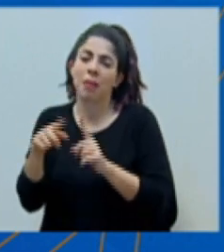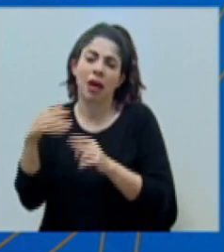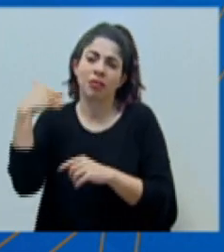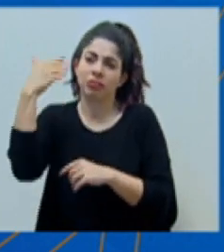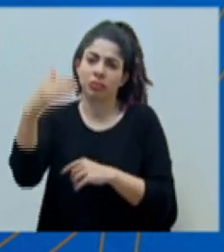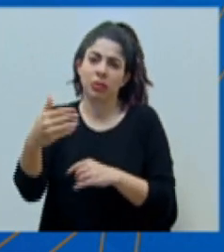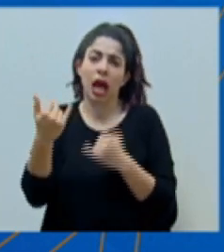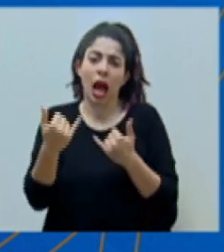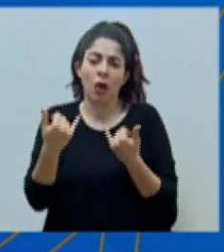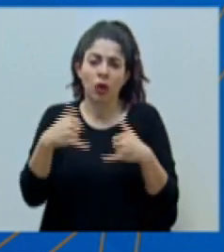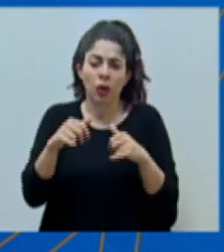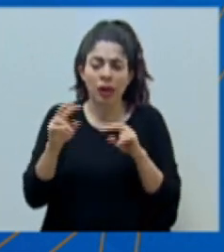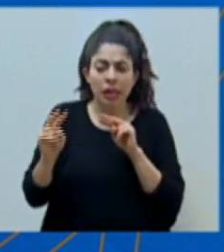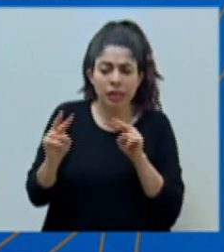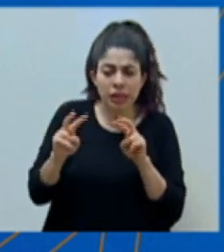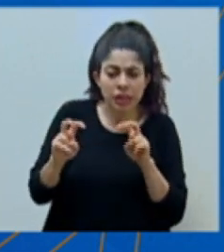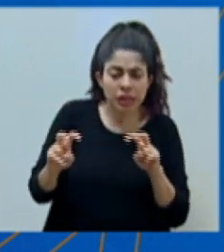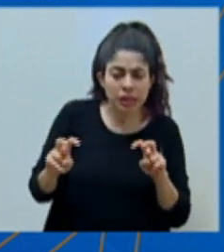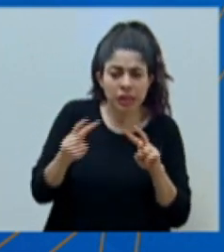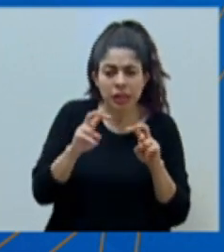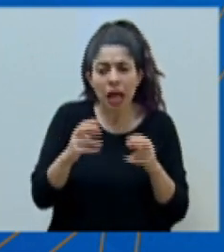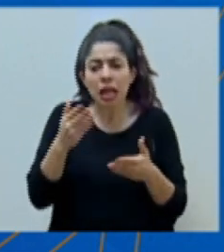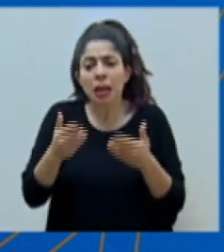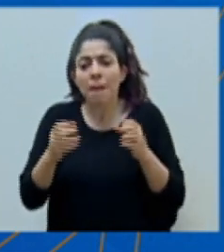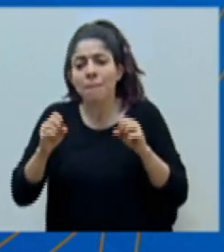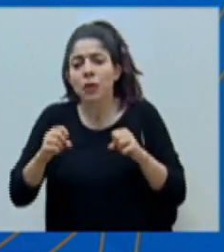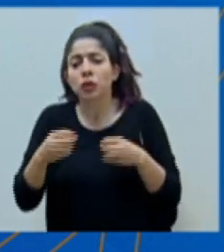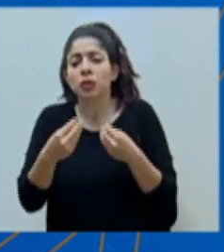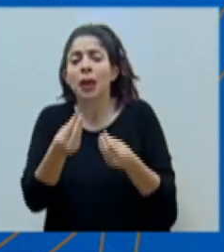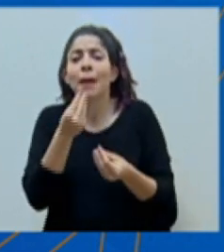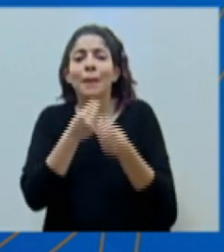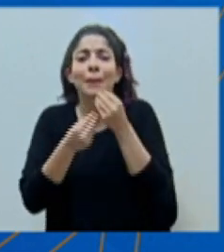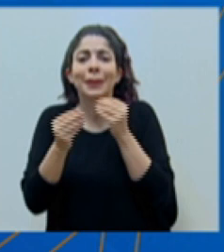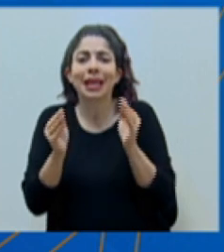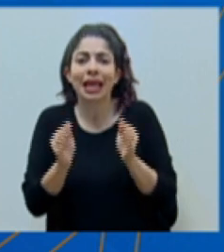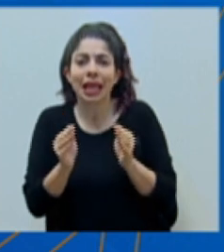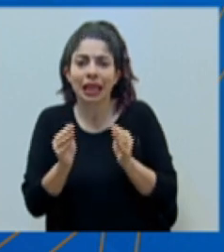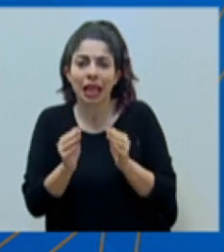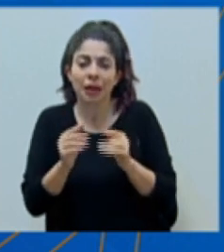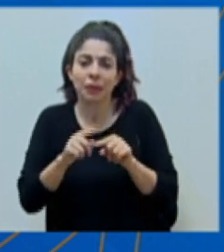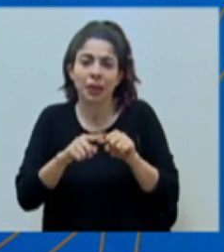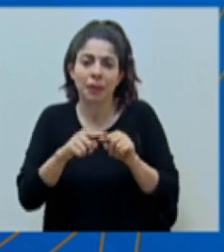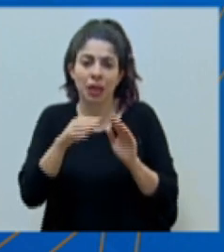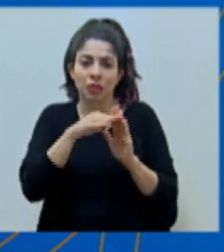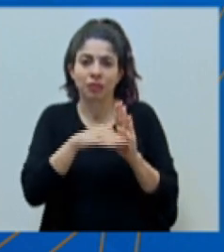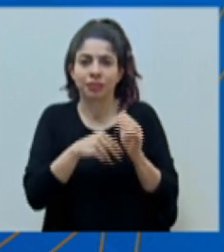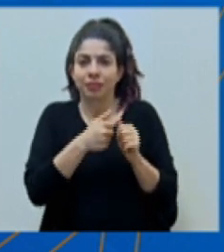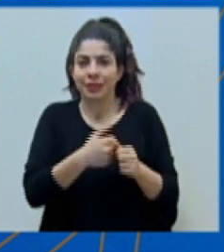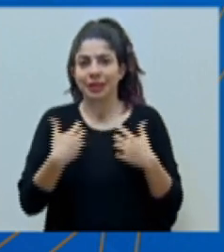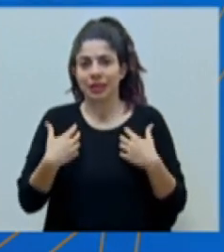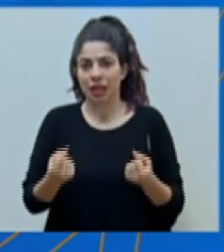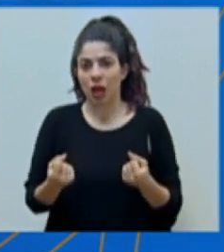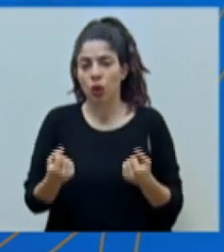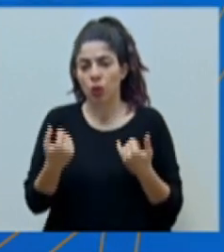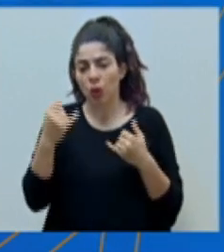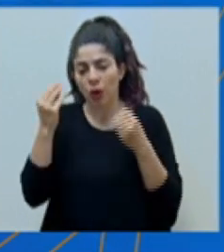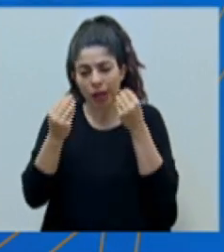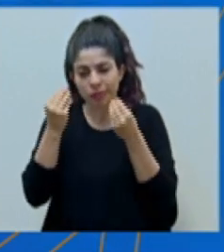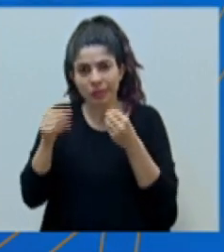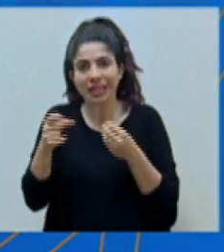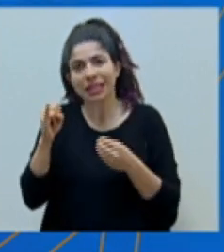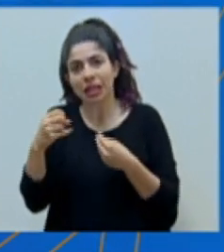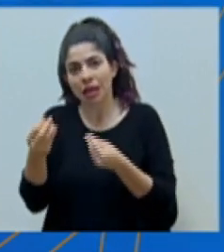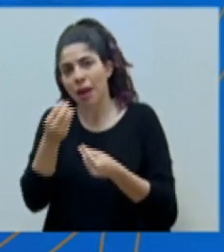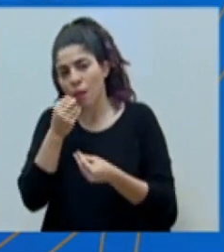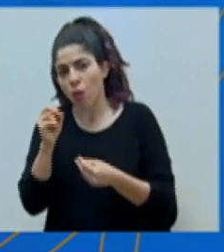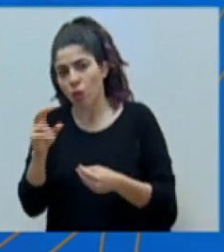estamos valorando la posibilidad de entrega de una merienda con las disposiciones sanitarias también que corresponde. ¿Y qué es